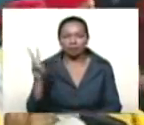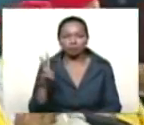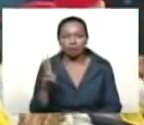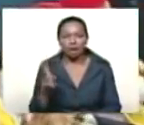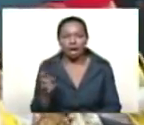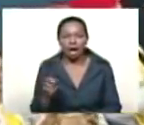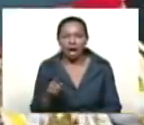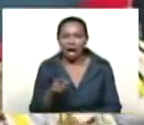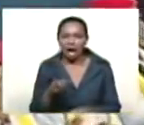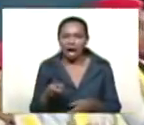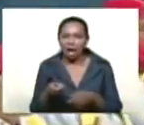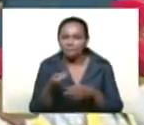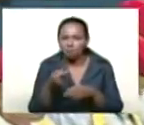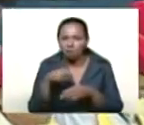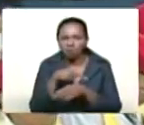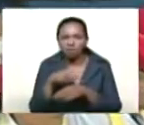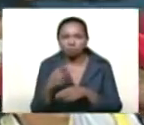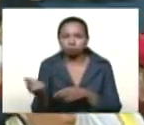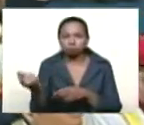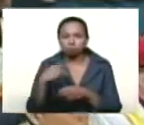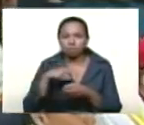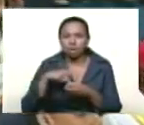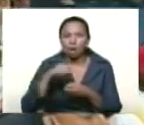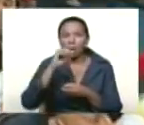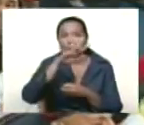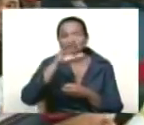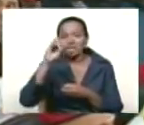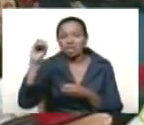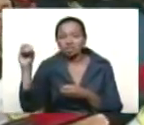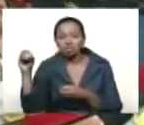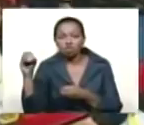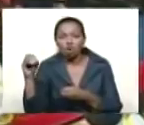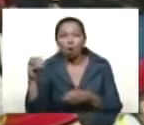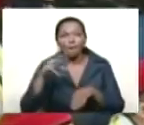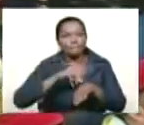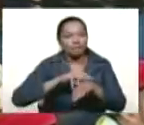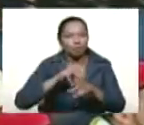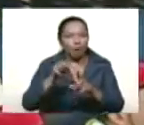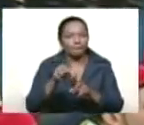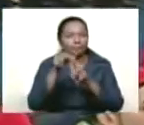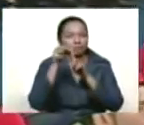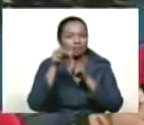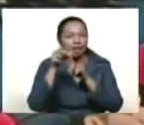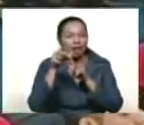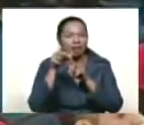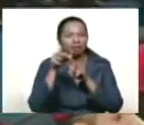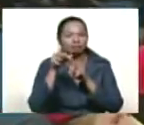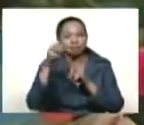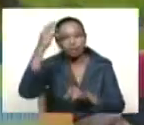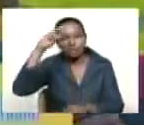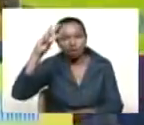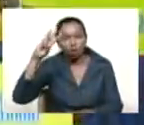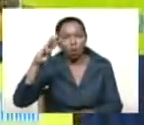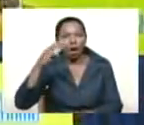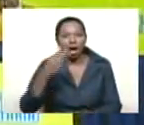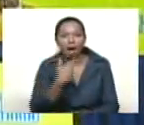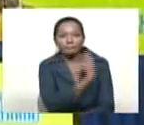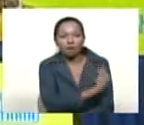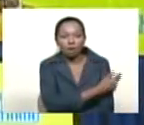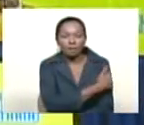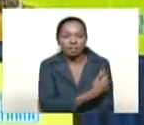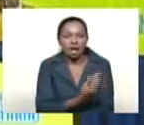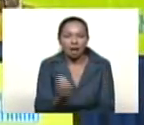Recientemente tuvimos que traer 500 médicos especialistas cubanos para los hospitales, para